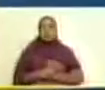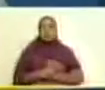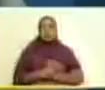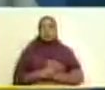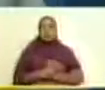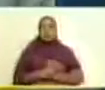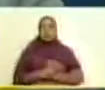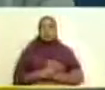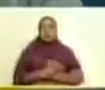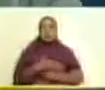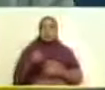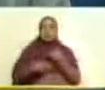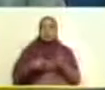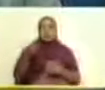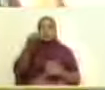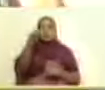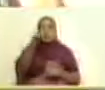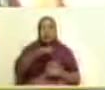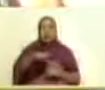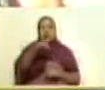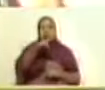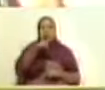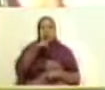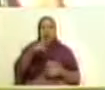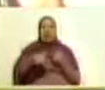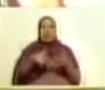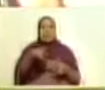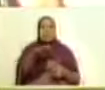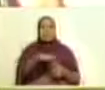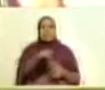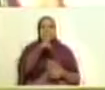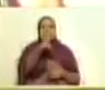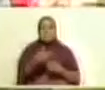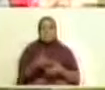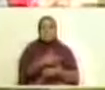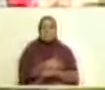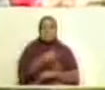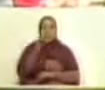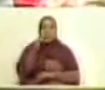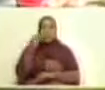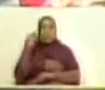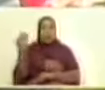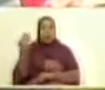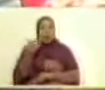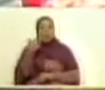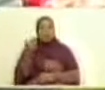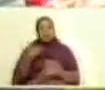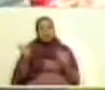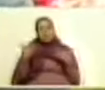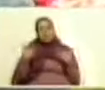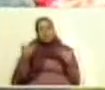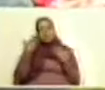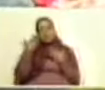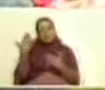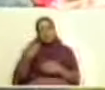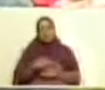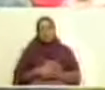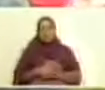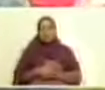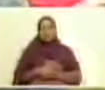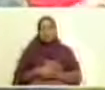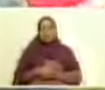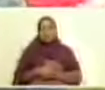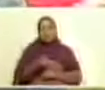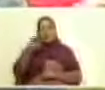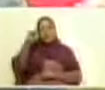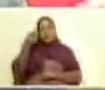Asteri Paibam, mejor conocido a partir de hoy como Aristóbulo. Me da mucha alegría verte, pues me trae el